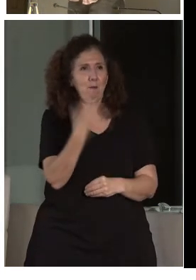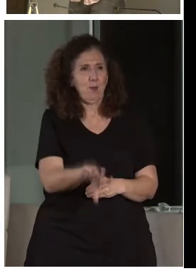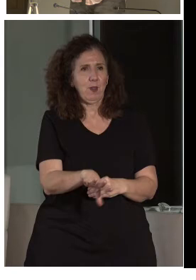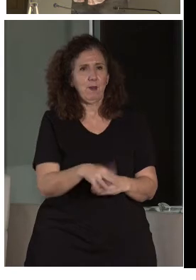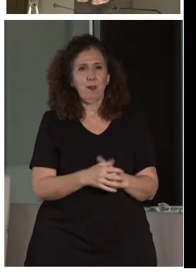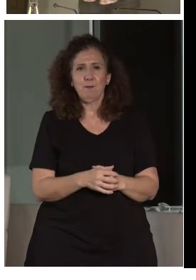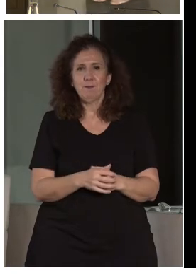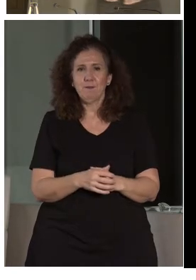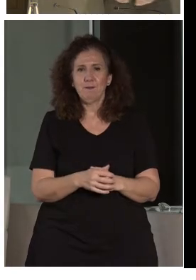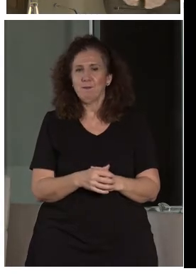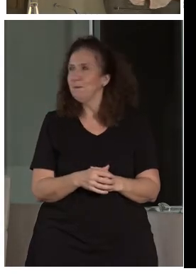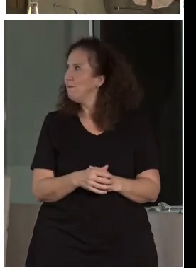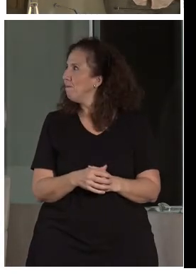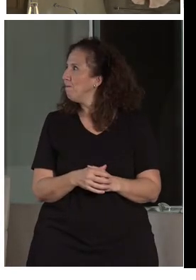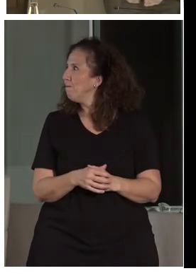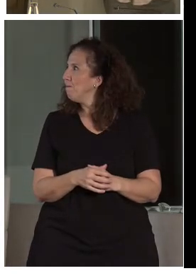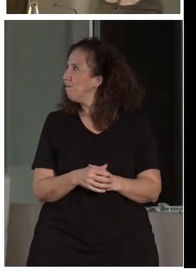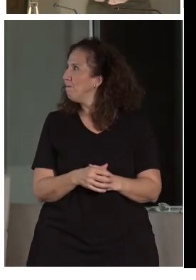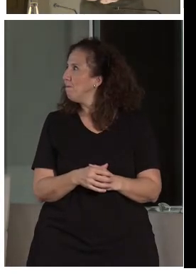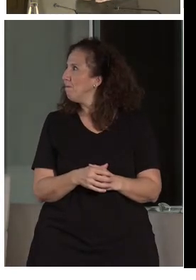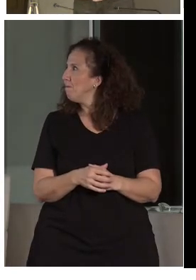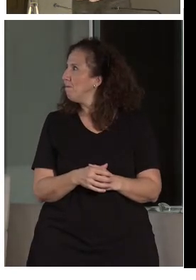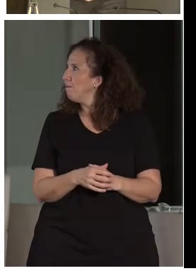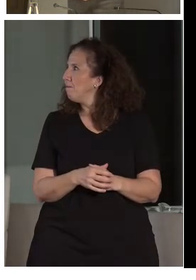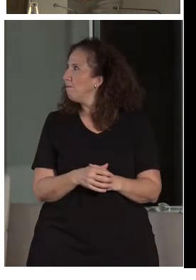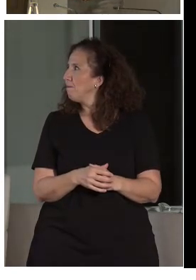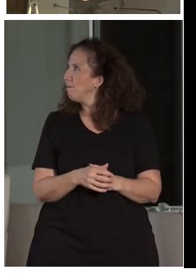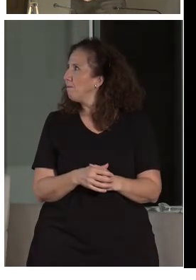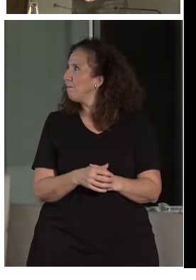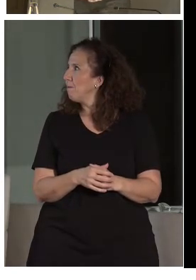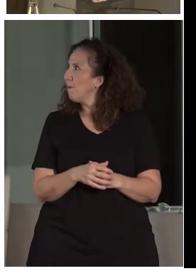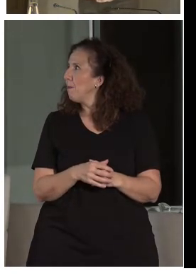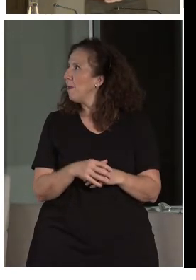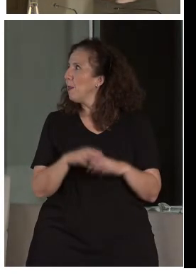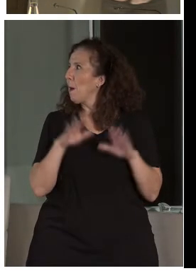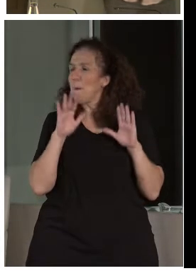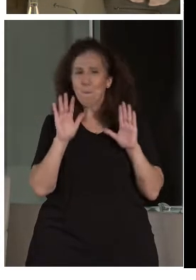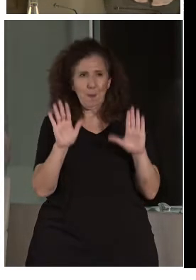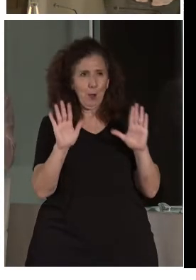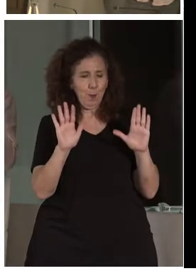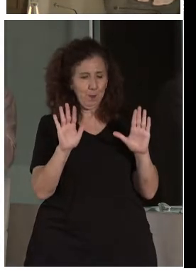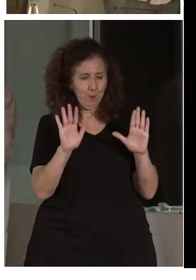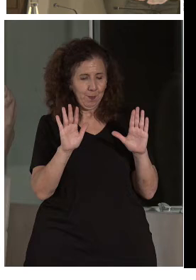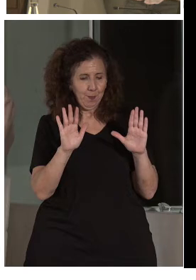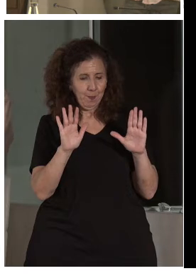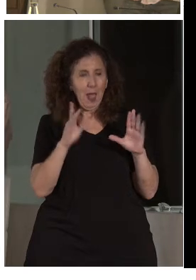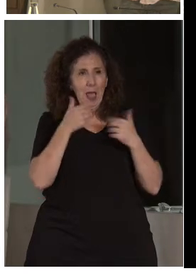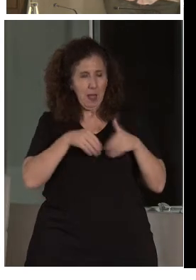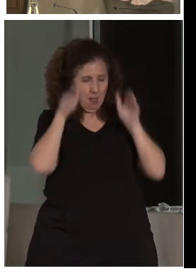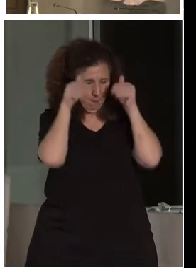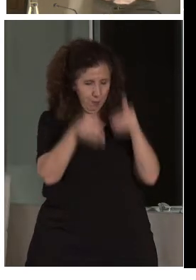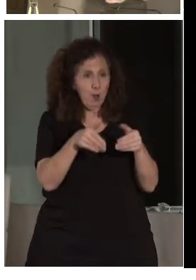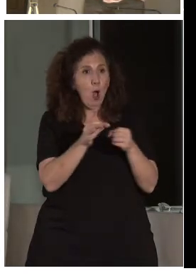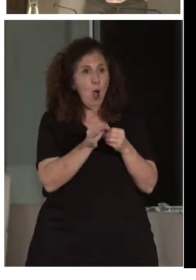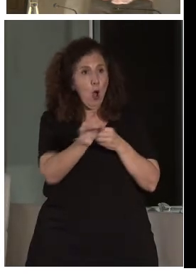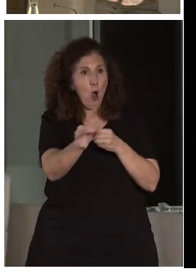¿Cómo tardan en bajar? Ok, vale. Pero claro, Llegamos a La Gomera y Blaise convence al